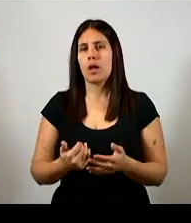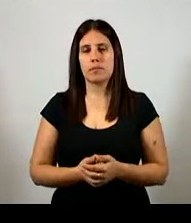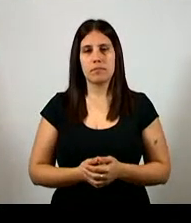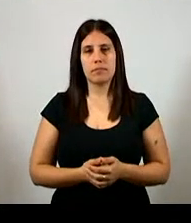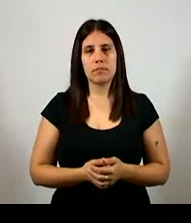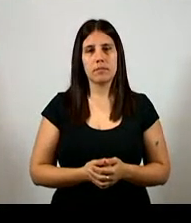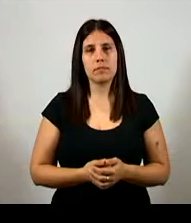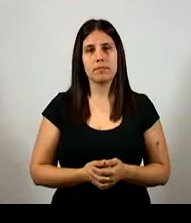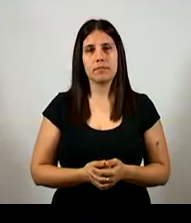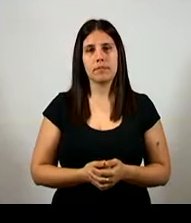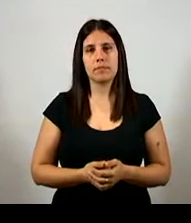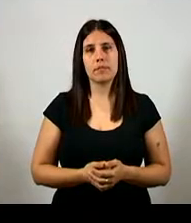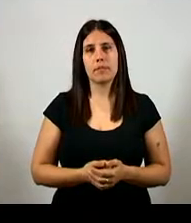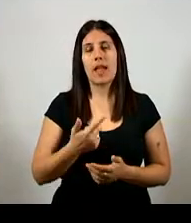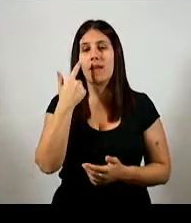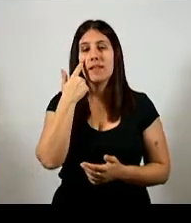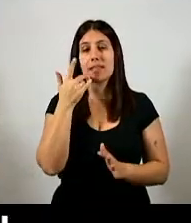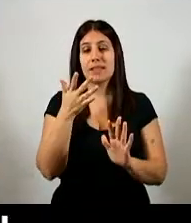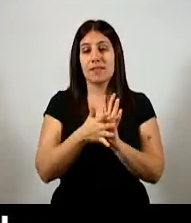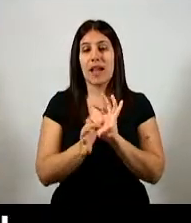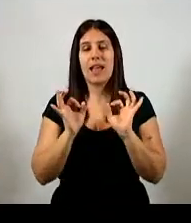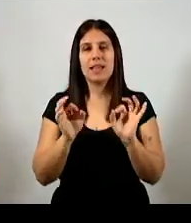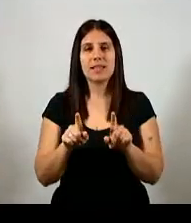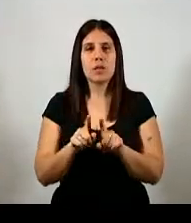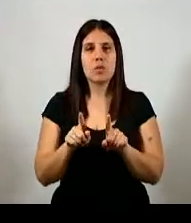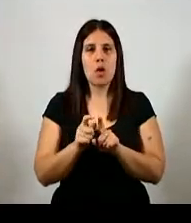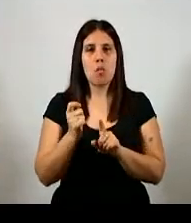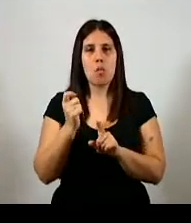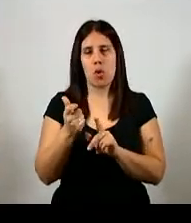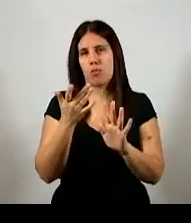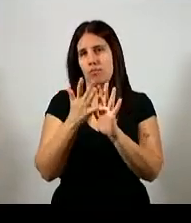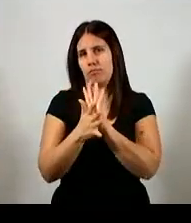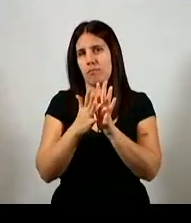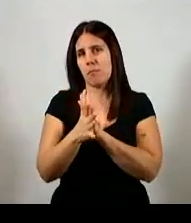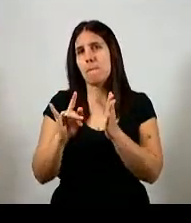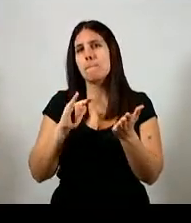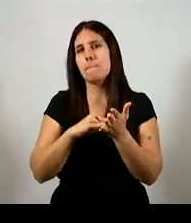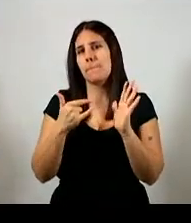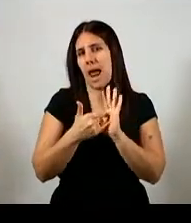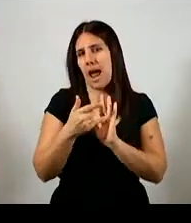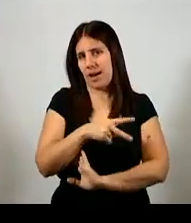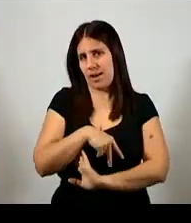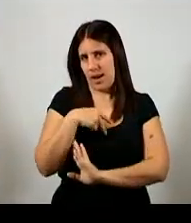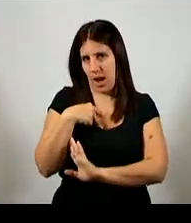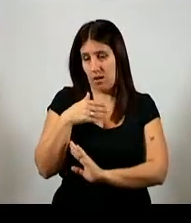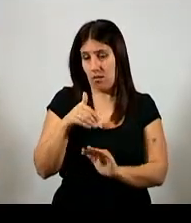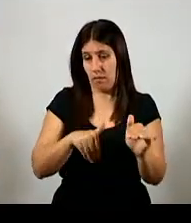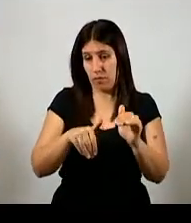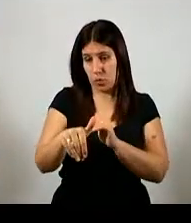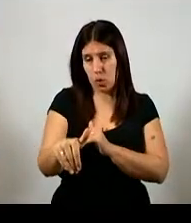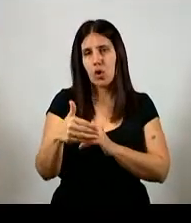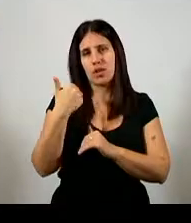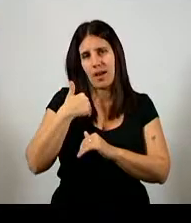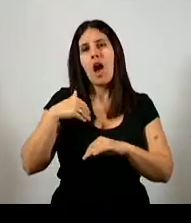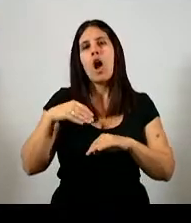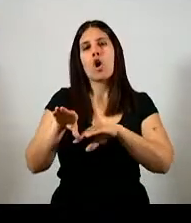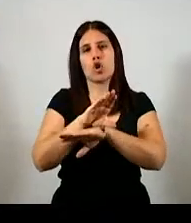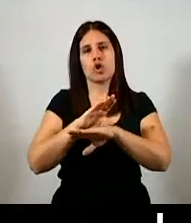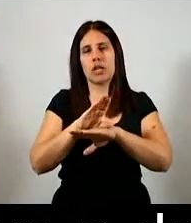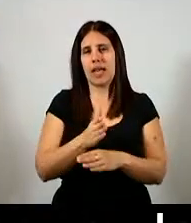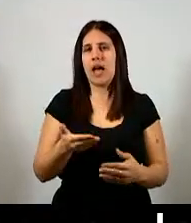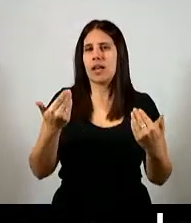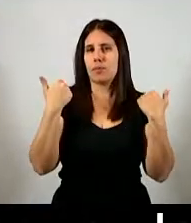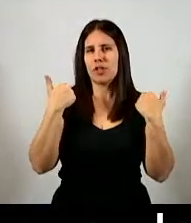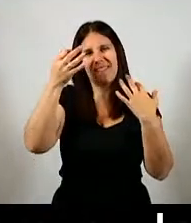ya es el avance del plan y aunque la propia Consejería va a dar información detallada en su momento de todas las características del